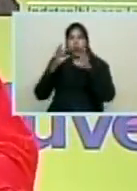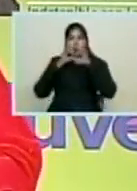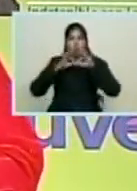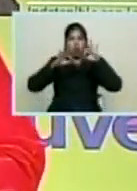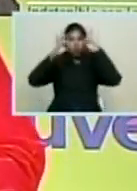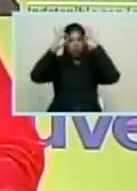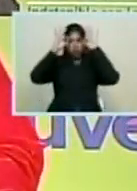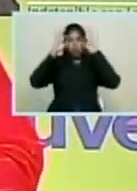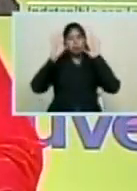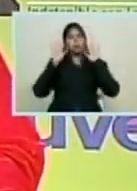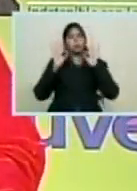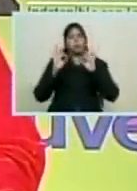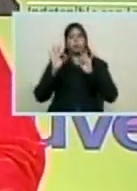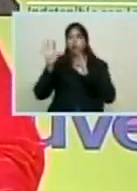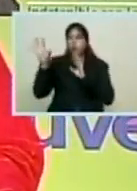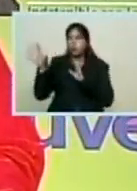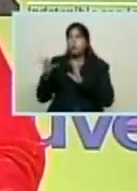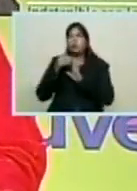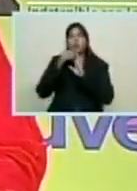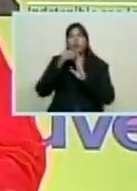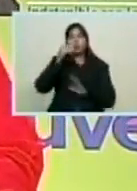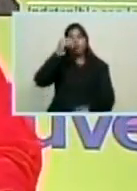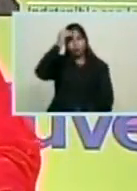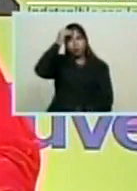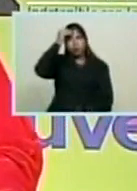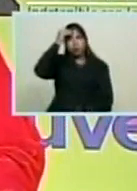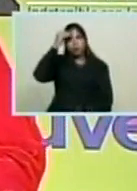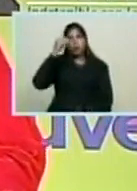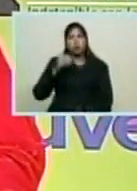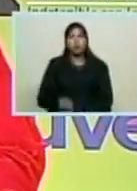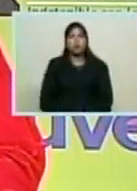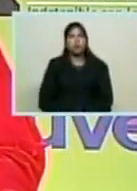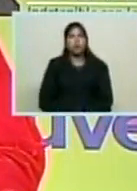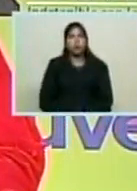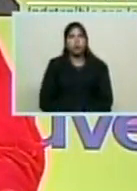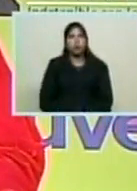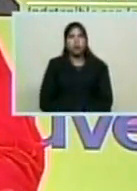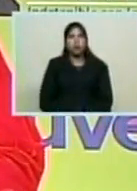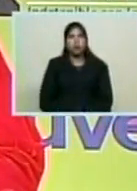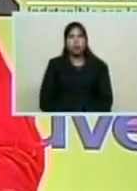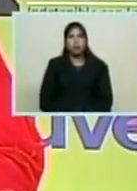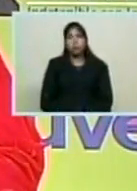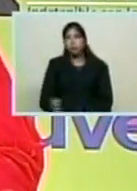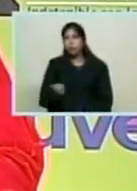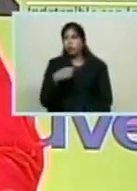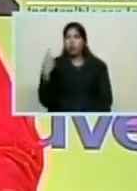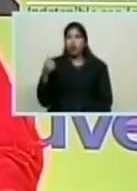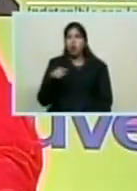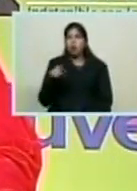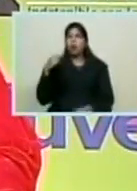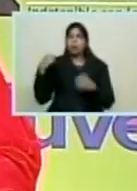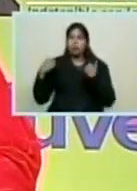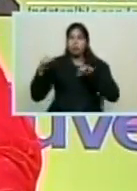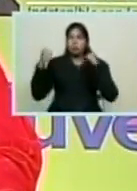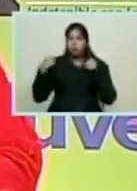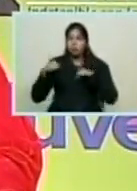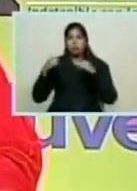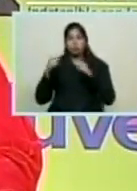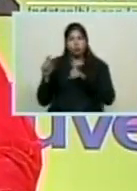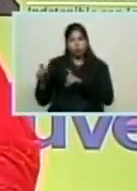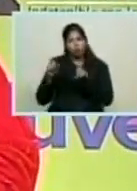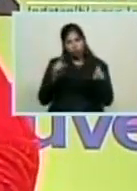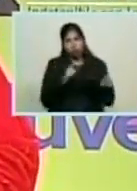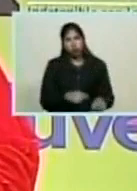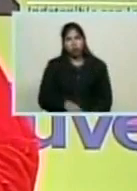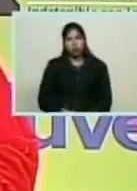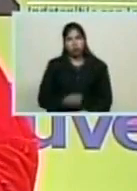Rodríguez, y que ha sido enriquecida con la práctica de todos ustedes, maestros